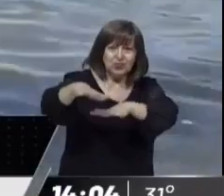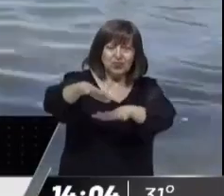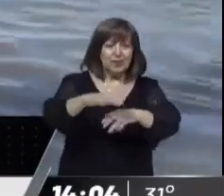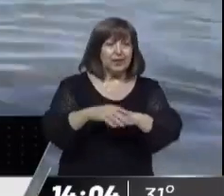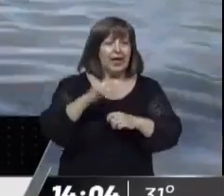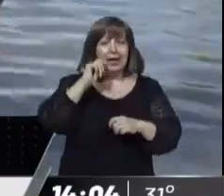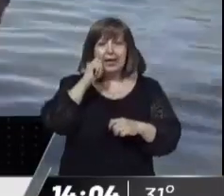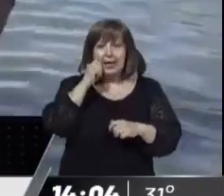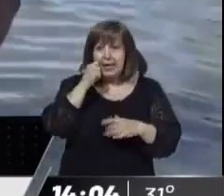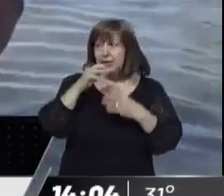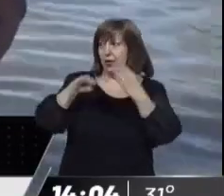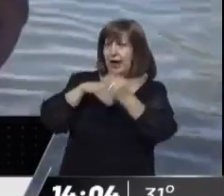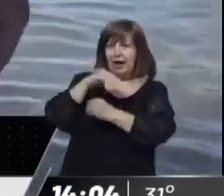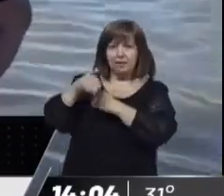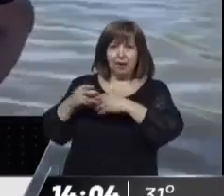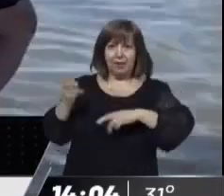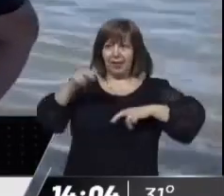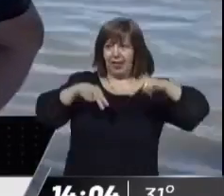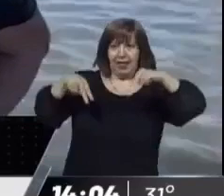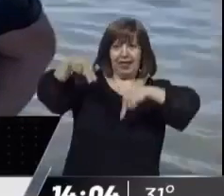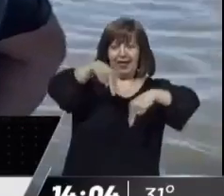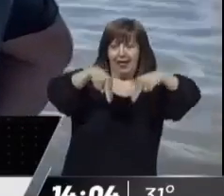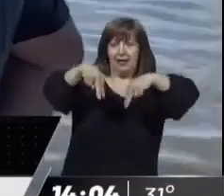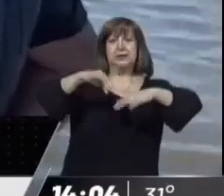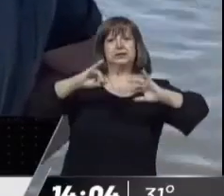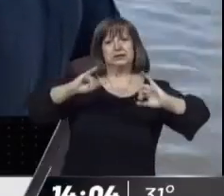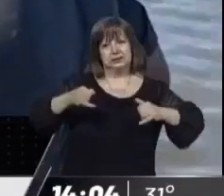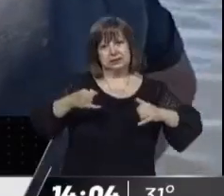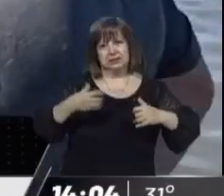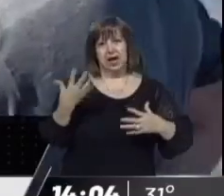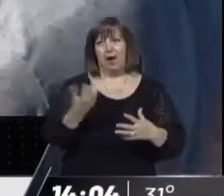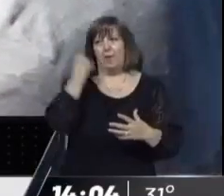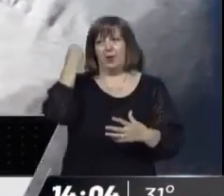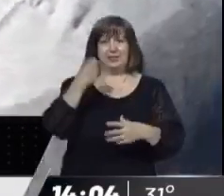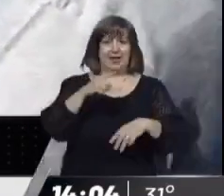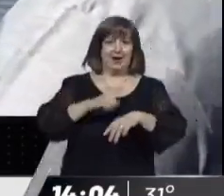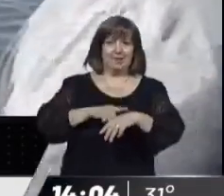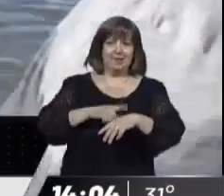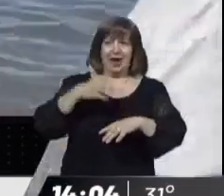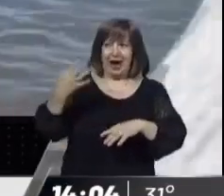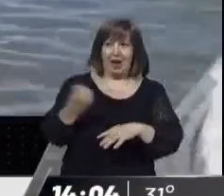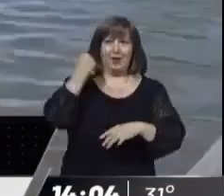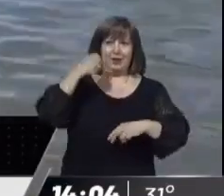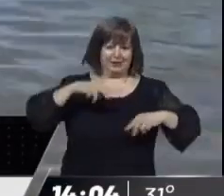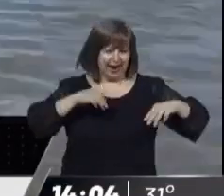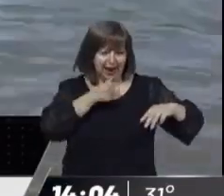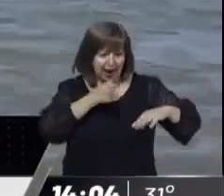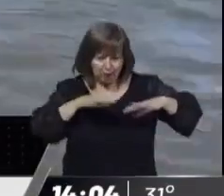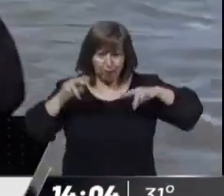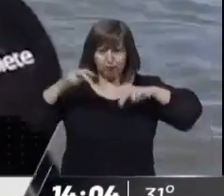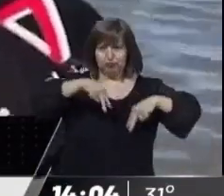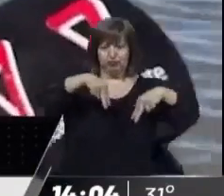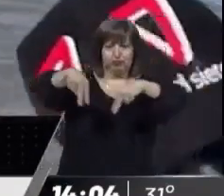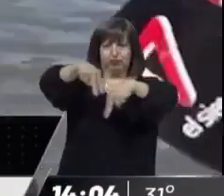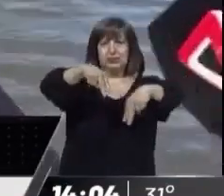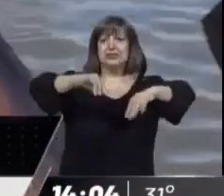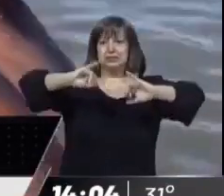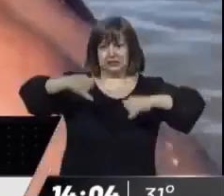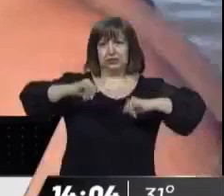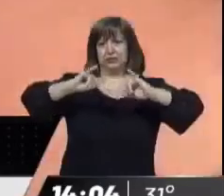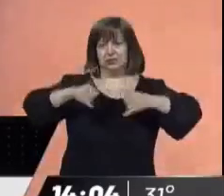a meterse y a disfrutar. Sí, viste que en esta época de temperaturas altas se complica para estar dentro de una casa, entonces tenés que